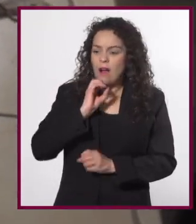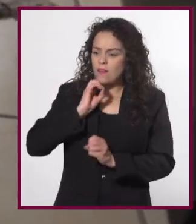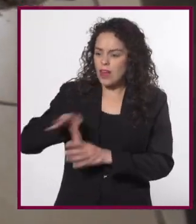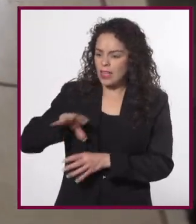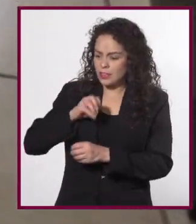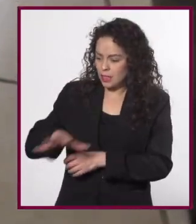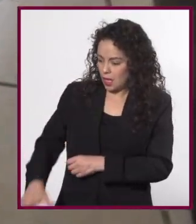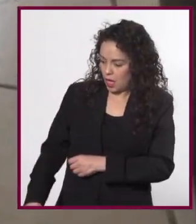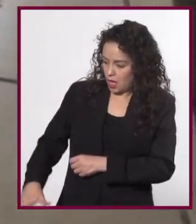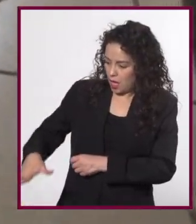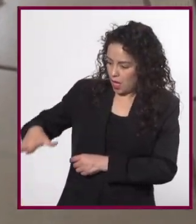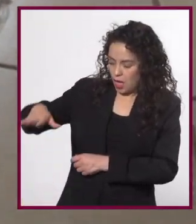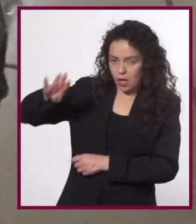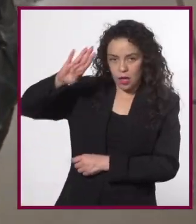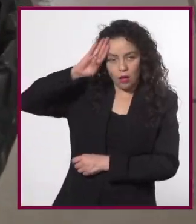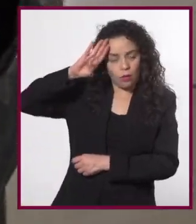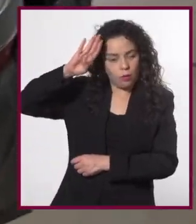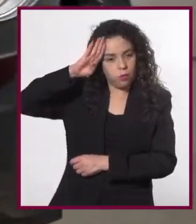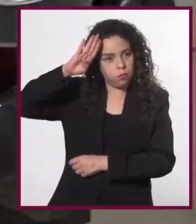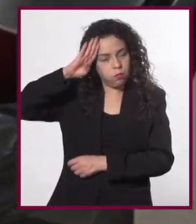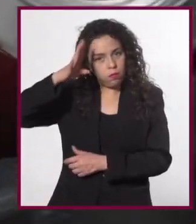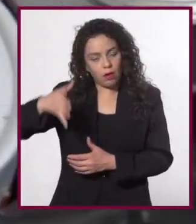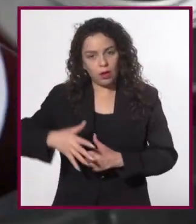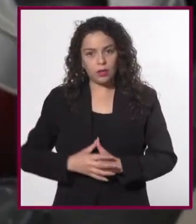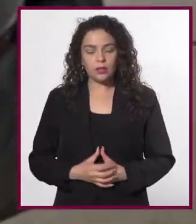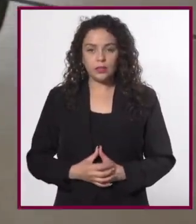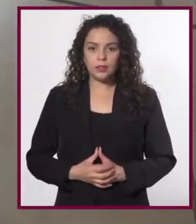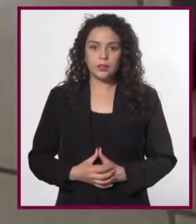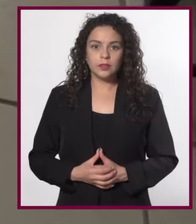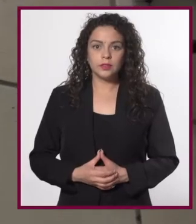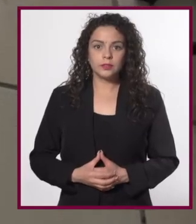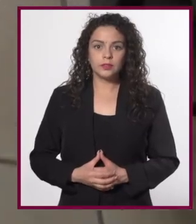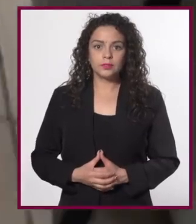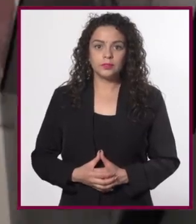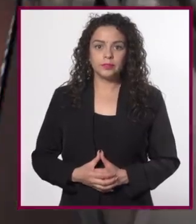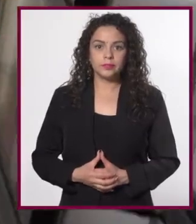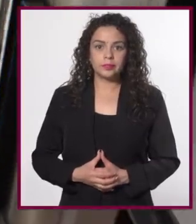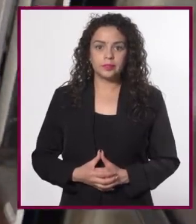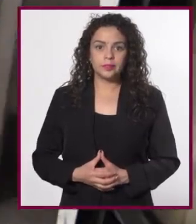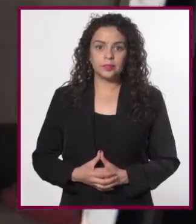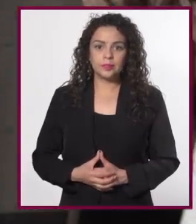o dejar que la basura llegue a niveles inaceptables.